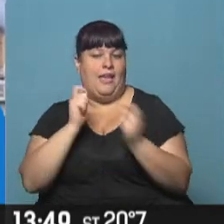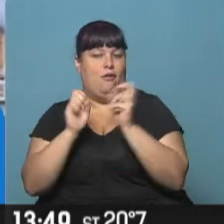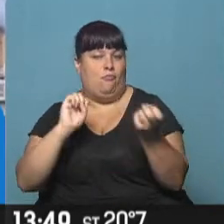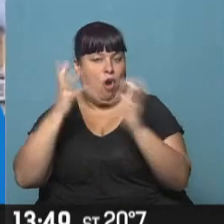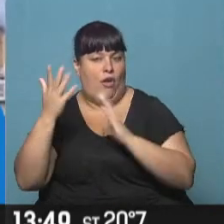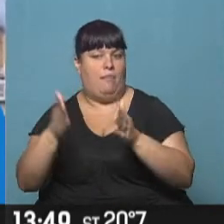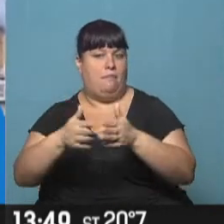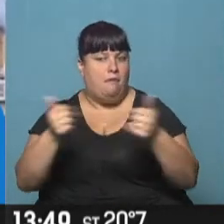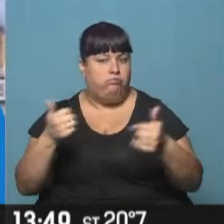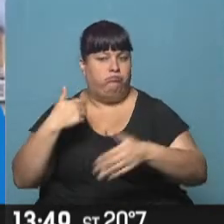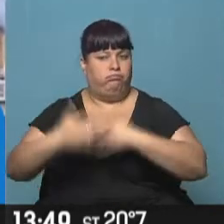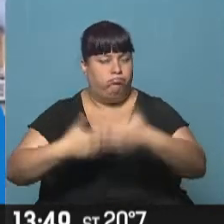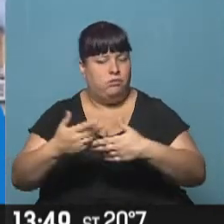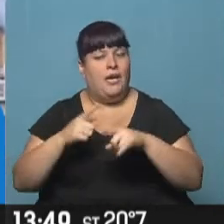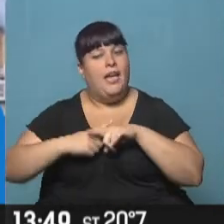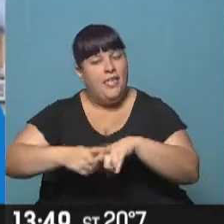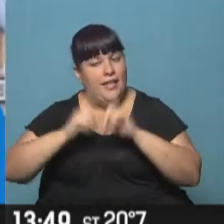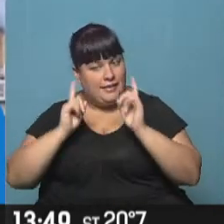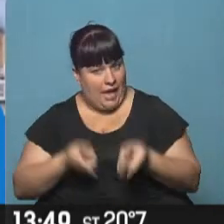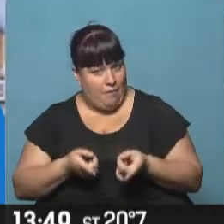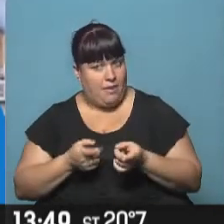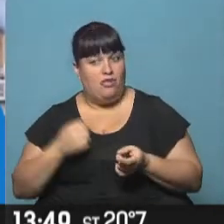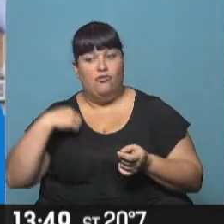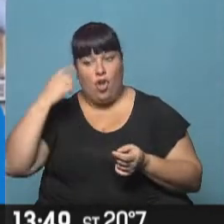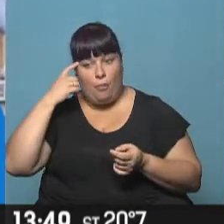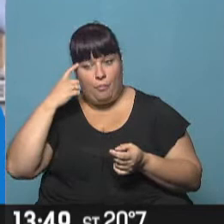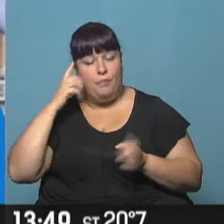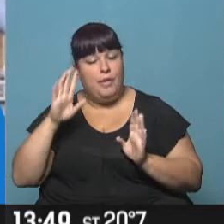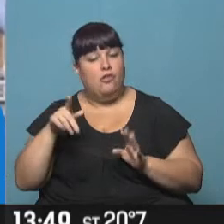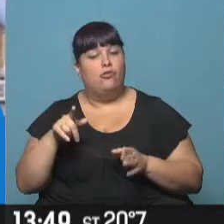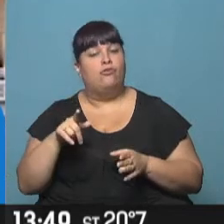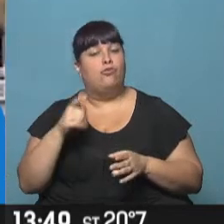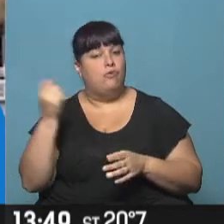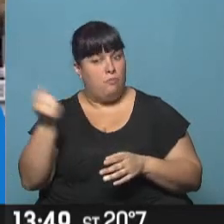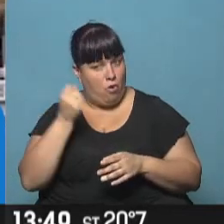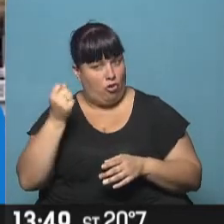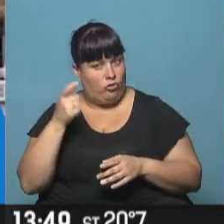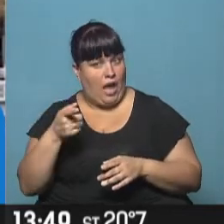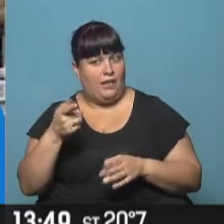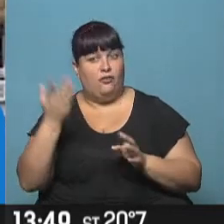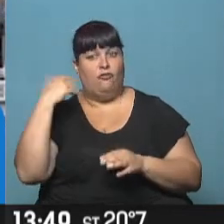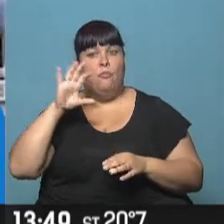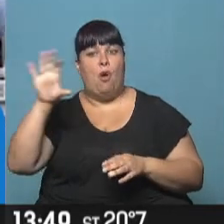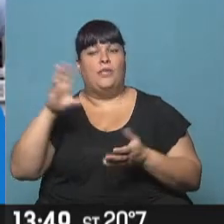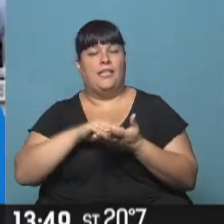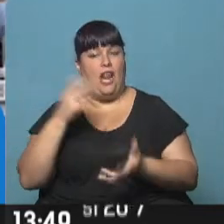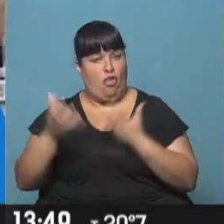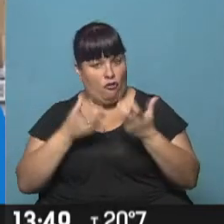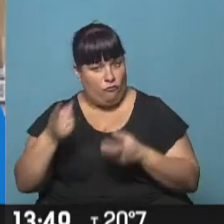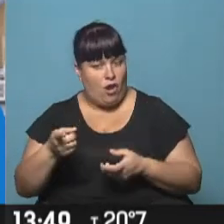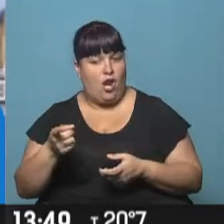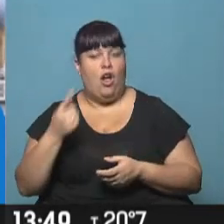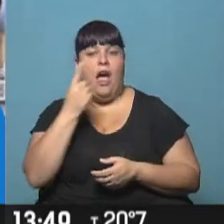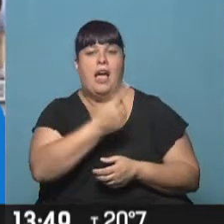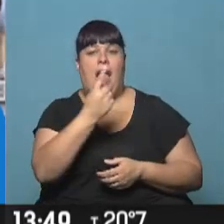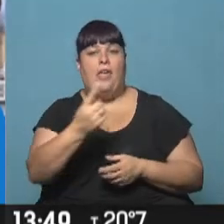modernizar, agilizar y de discutir al mismo tiempo, y creo que en eso es ejemplar lo que ocurrió en la provincia de Tierra del Fuego, donde